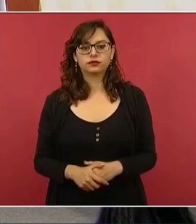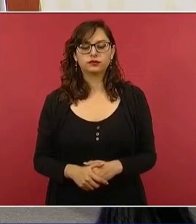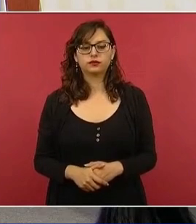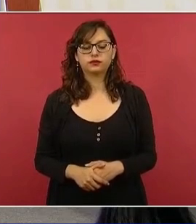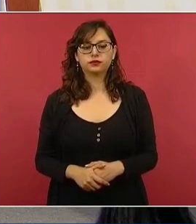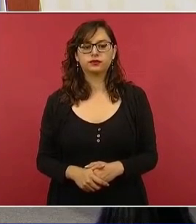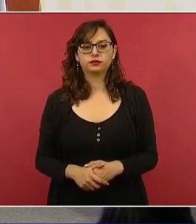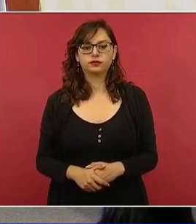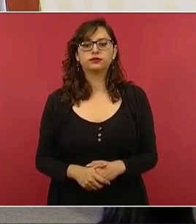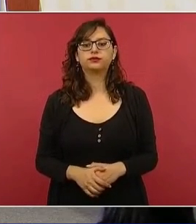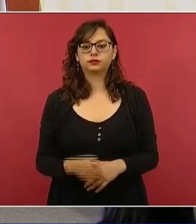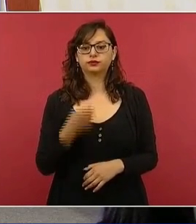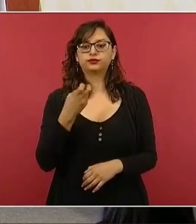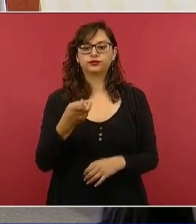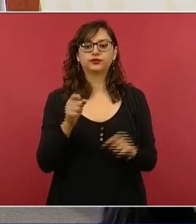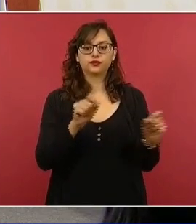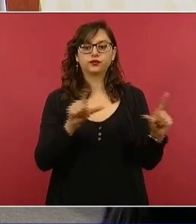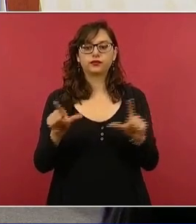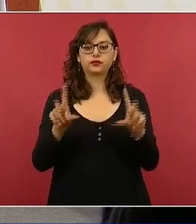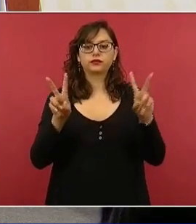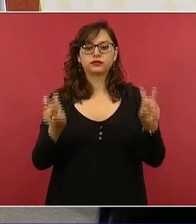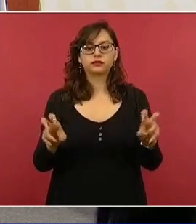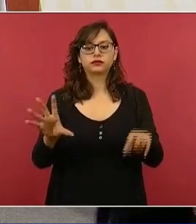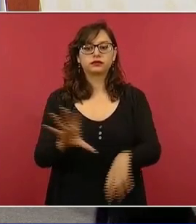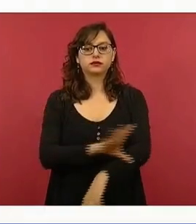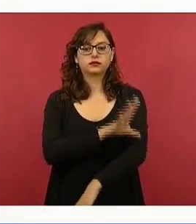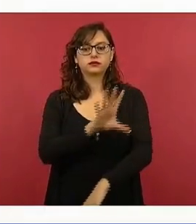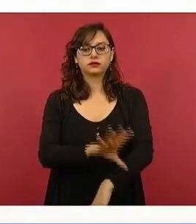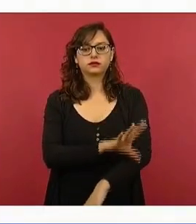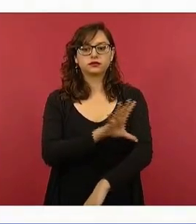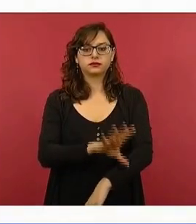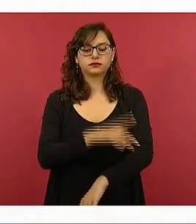Sí, es de la electricidad.